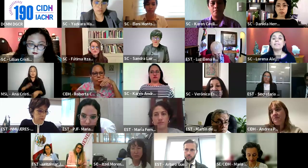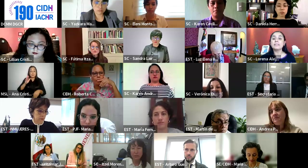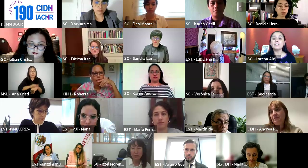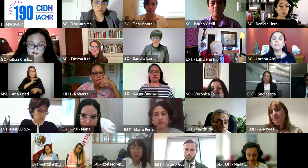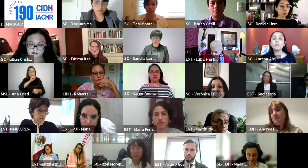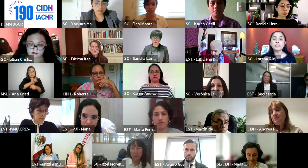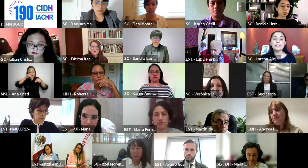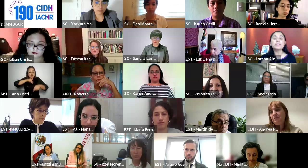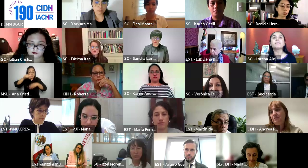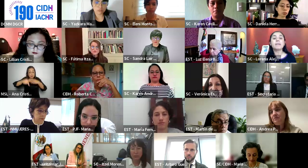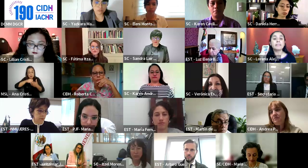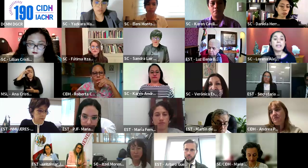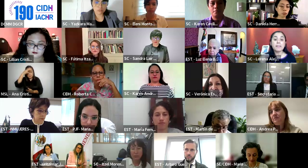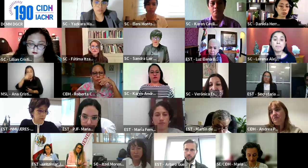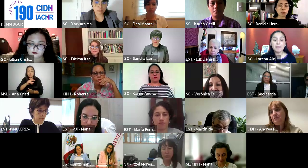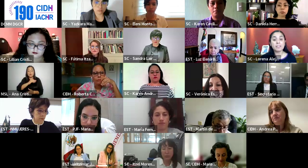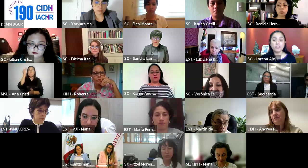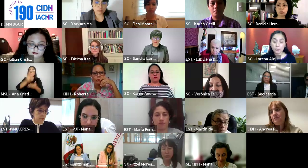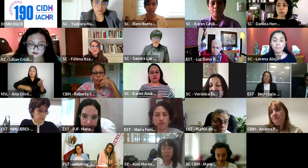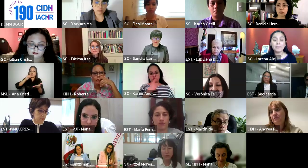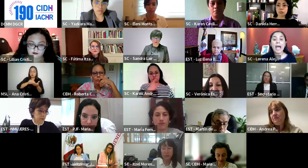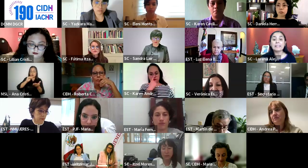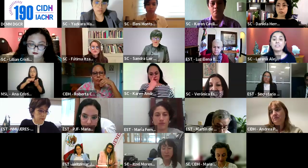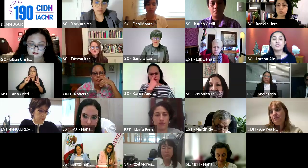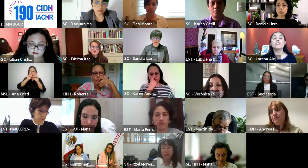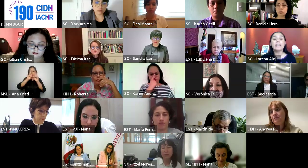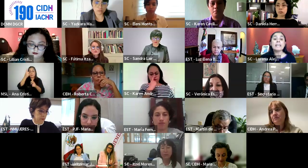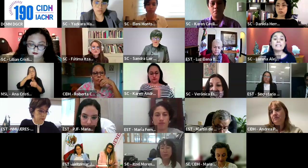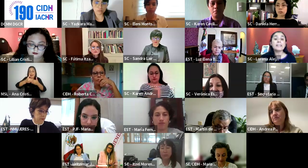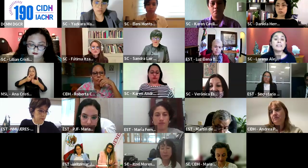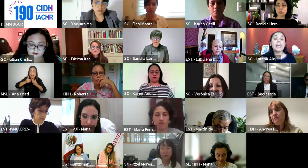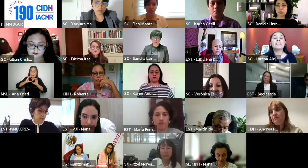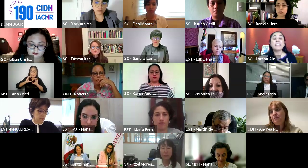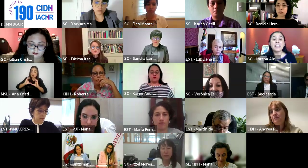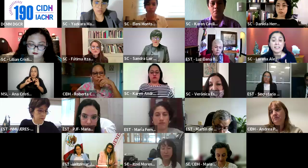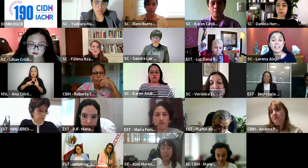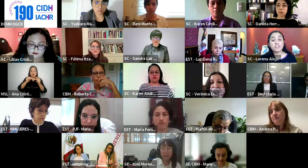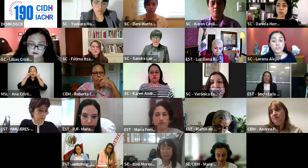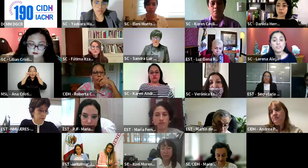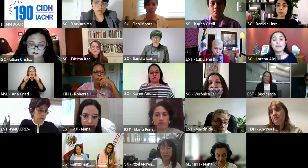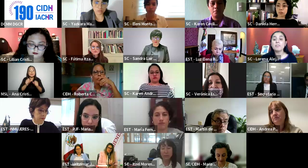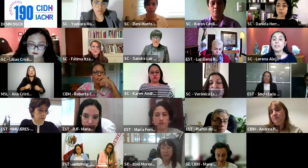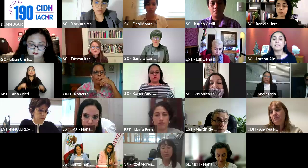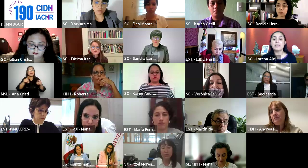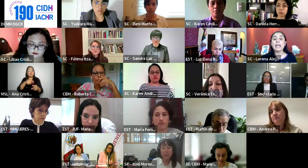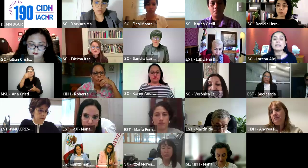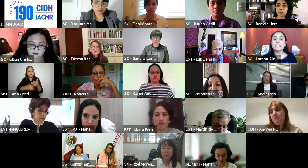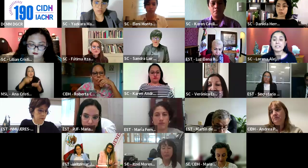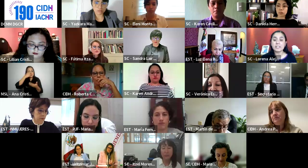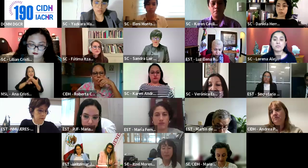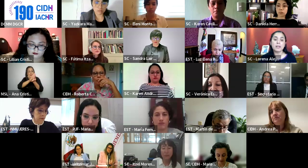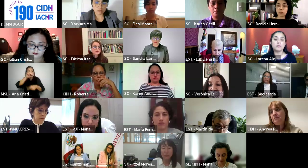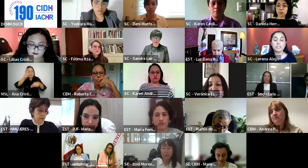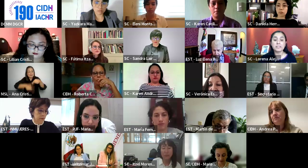aún pendientes importantes en materia de prevención, atención y erradicación de la violencia